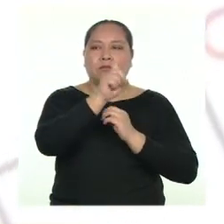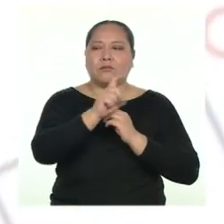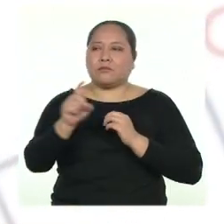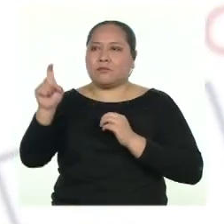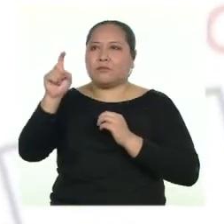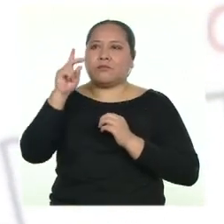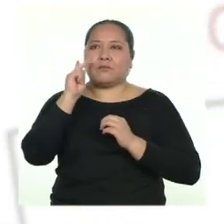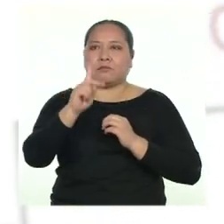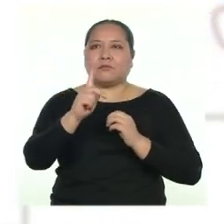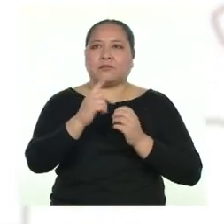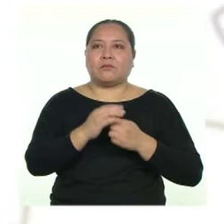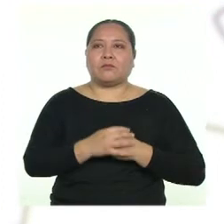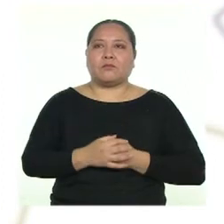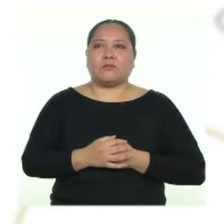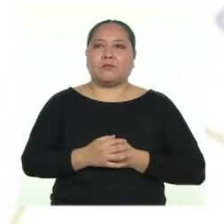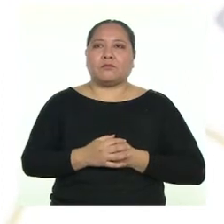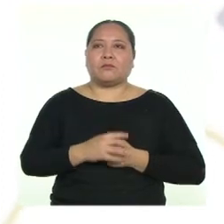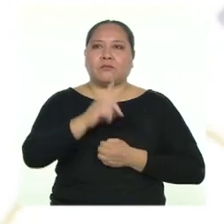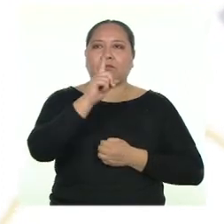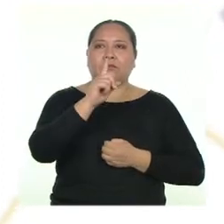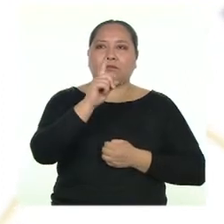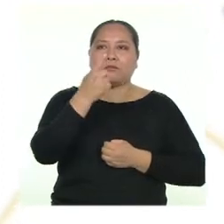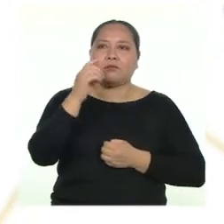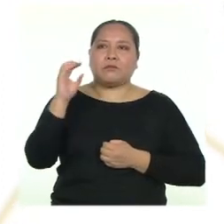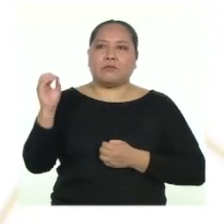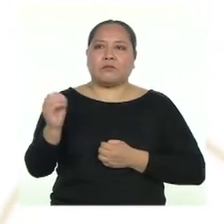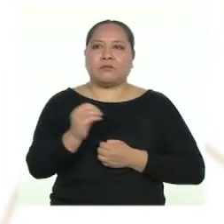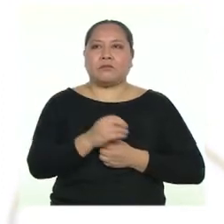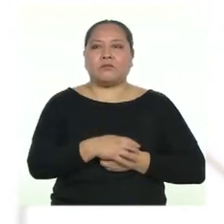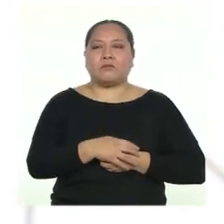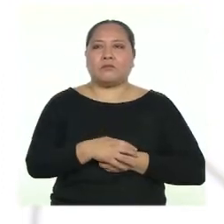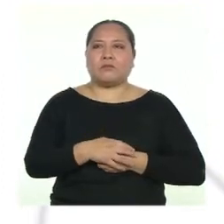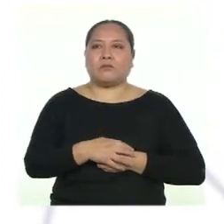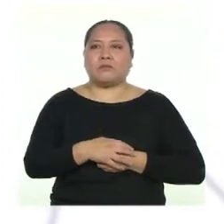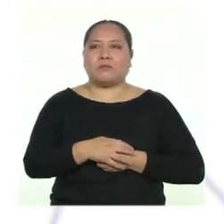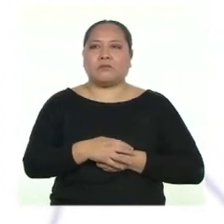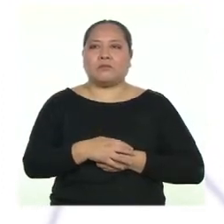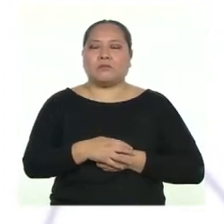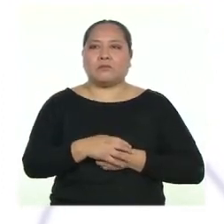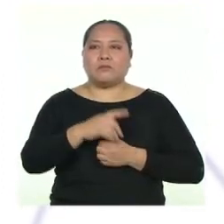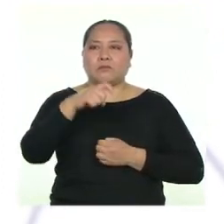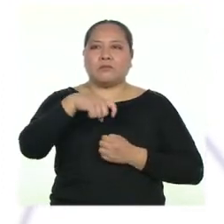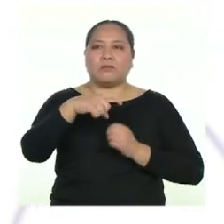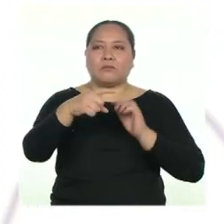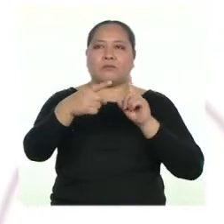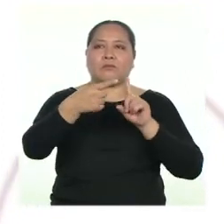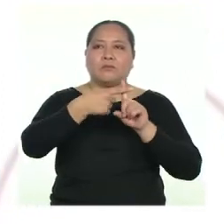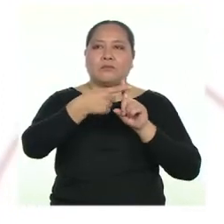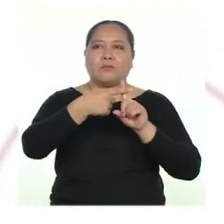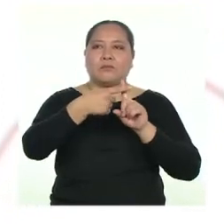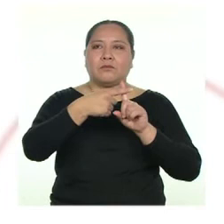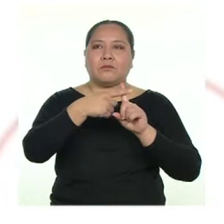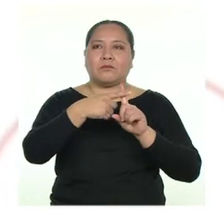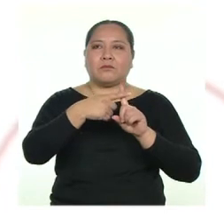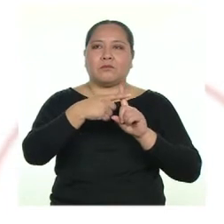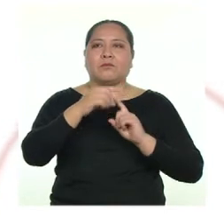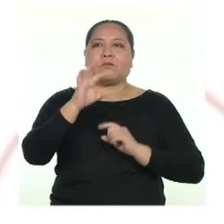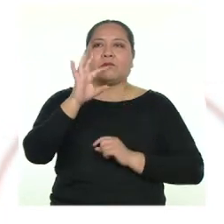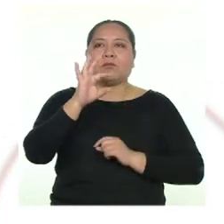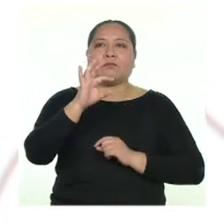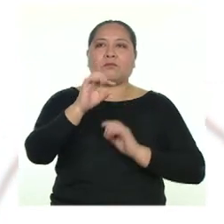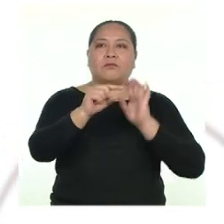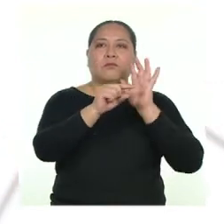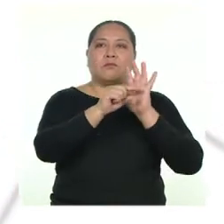igualdad. Lo haré en el primer miembro y, para eso, tengo que sumar 910x y